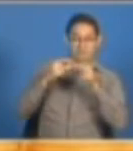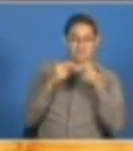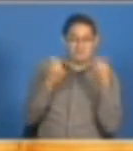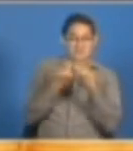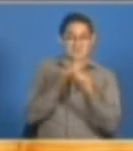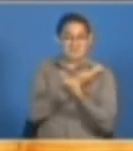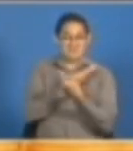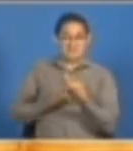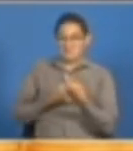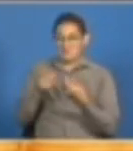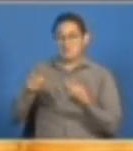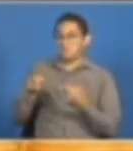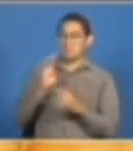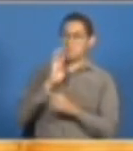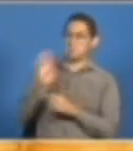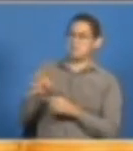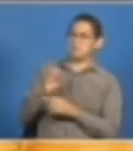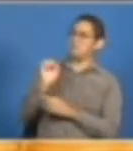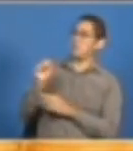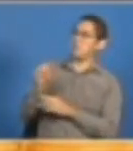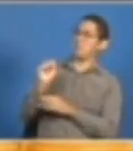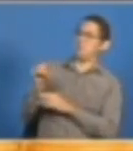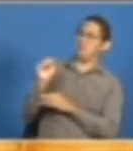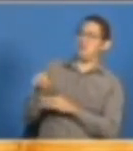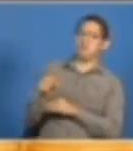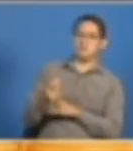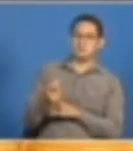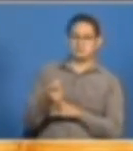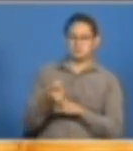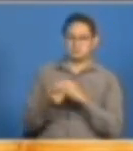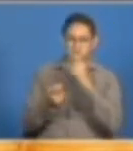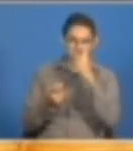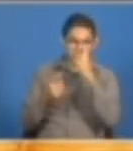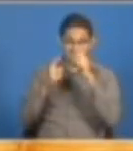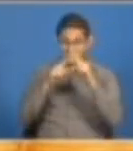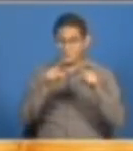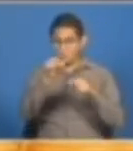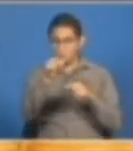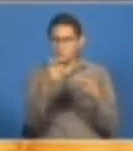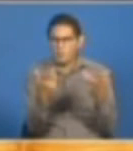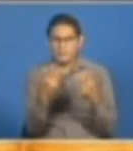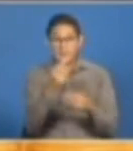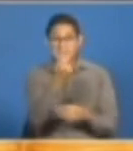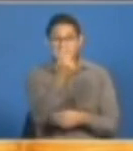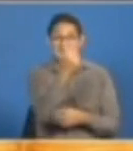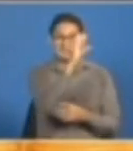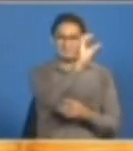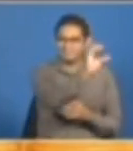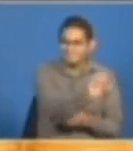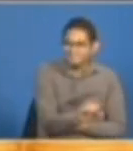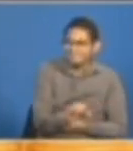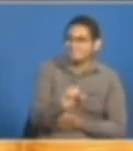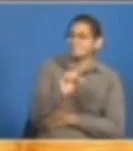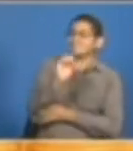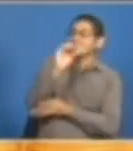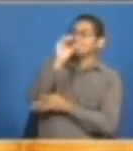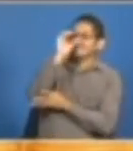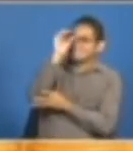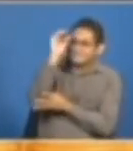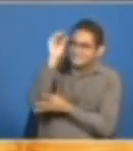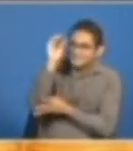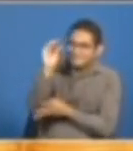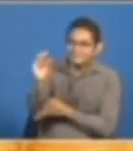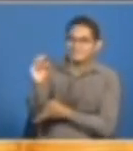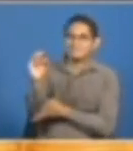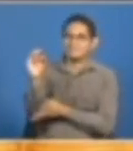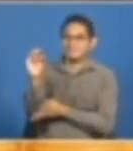tomado muy en serio. Por eso vuelvo y retomo el tema del presupuesto. ¿Cómo haría usted para buscar un presupuesto que sea cónsono con la idea